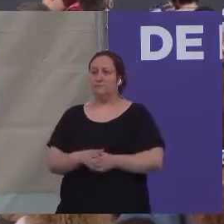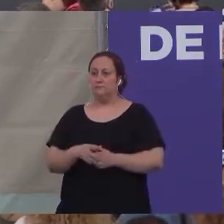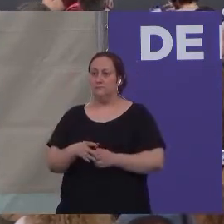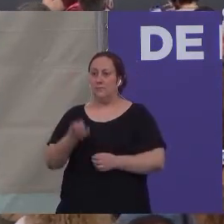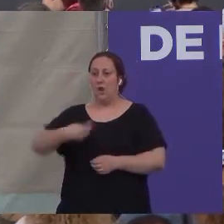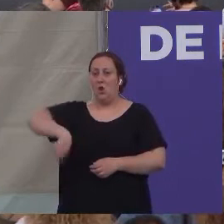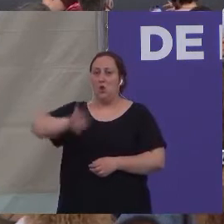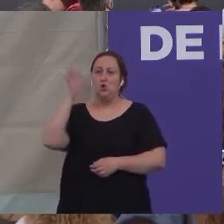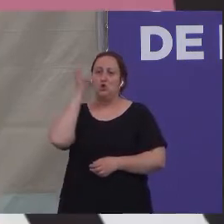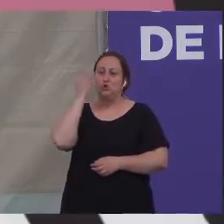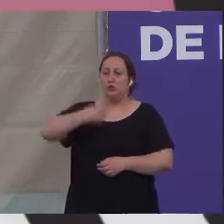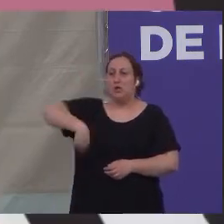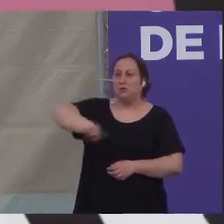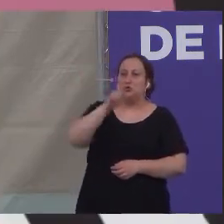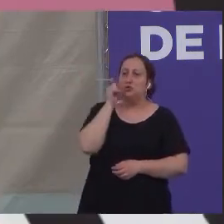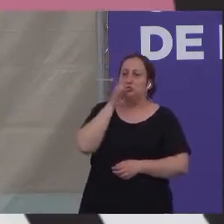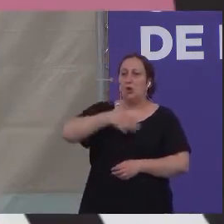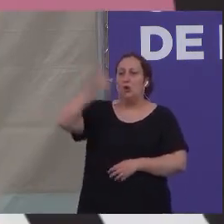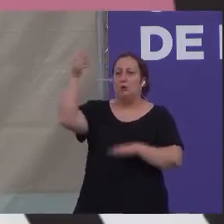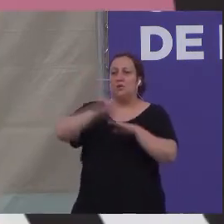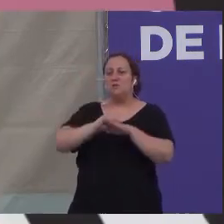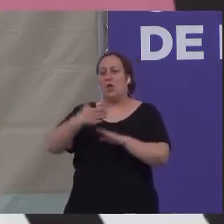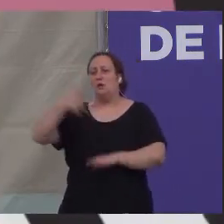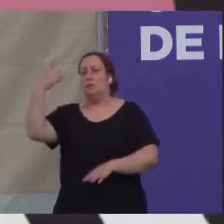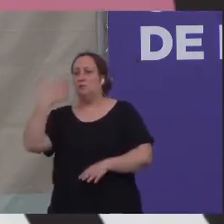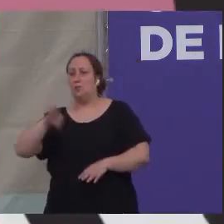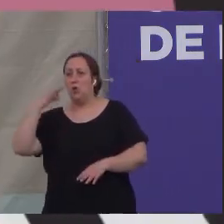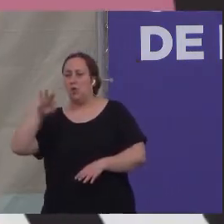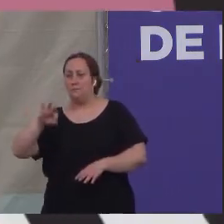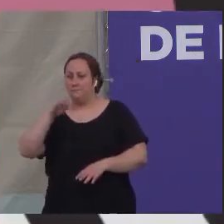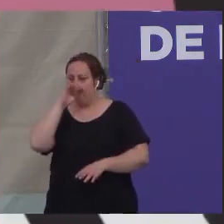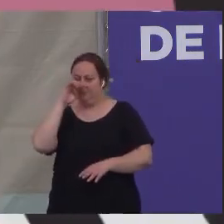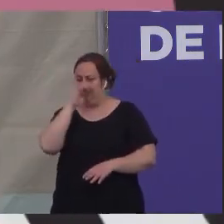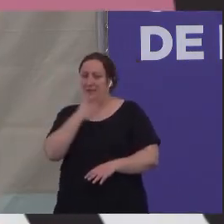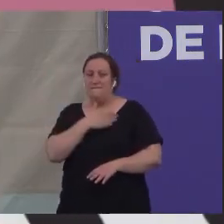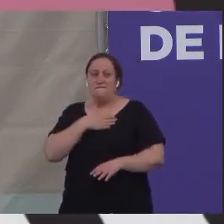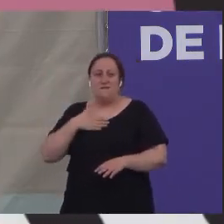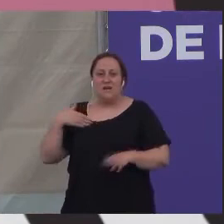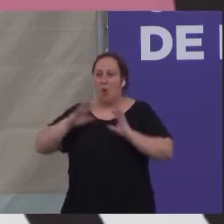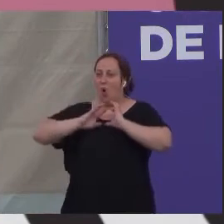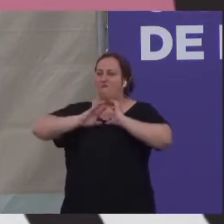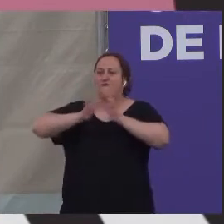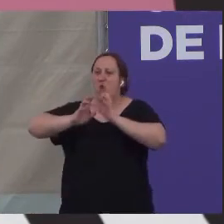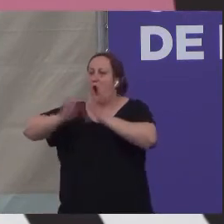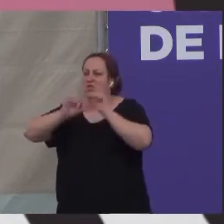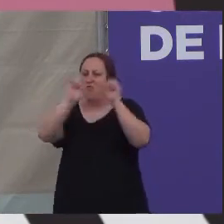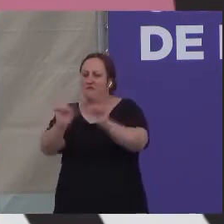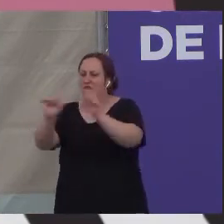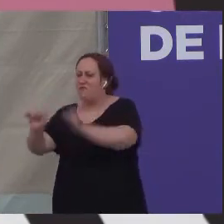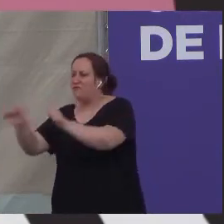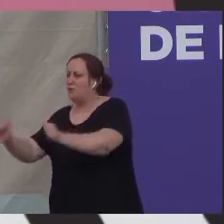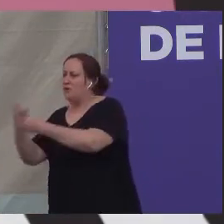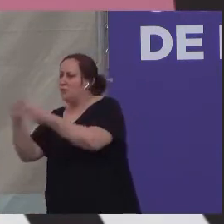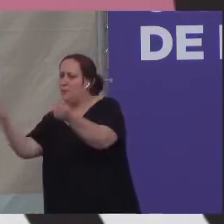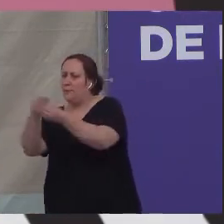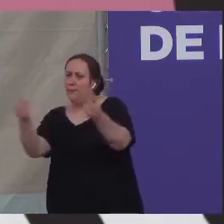Nosotras y nosotros, desde Més Morat, Més Podem, queremos erradicar todas las formas de violencia y vamos a empezar por